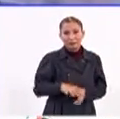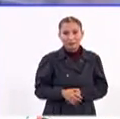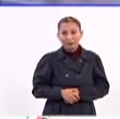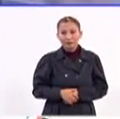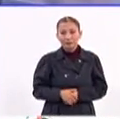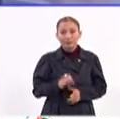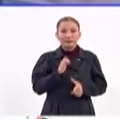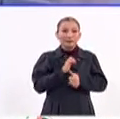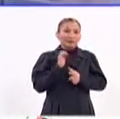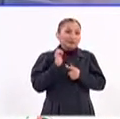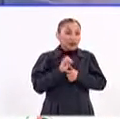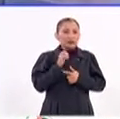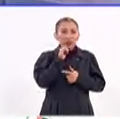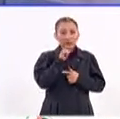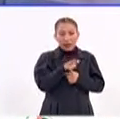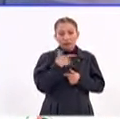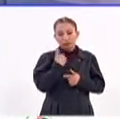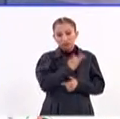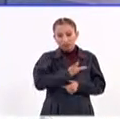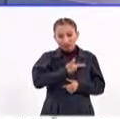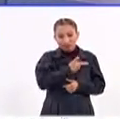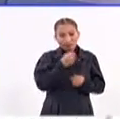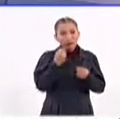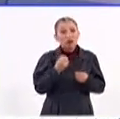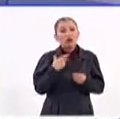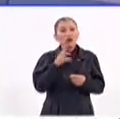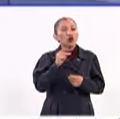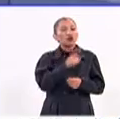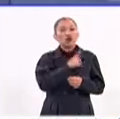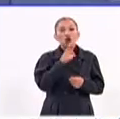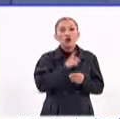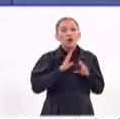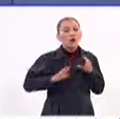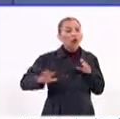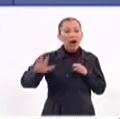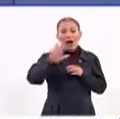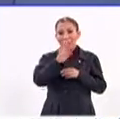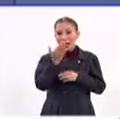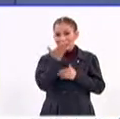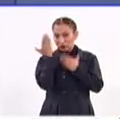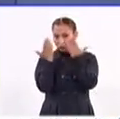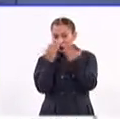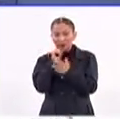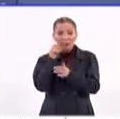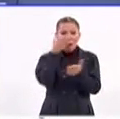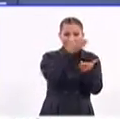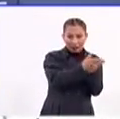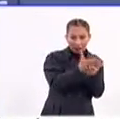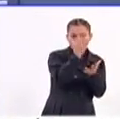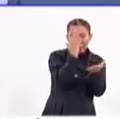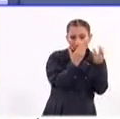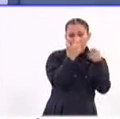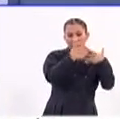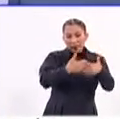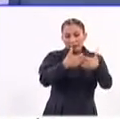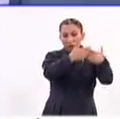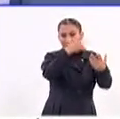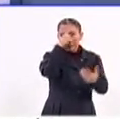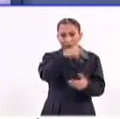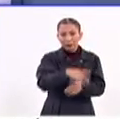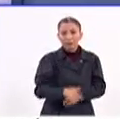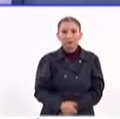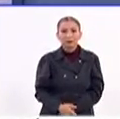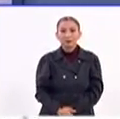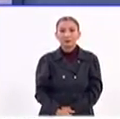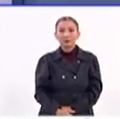bien. Entonces eso también me agrada mucho porque no solo estoy en el ámbito educativo, sino que también estoy aprendiendo de las empresas